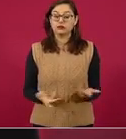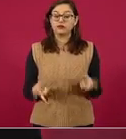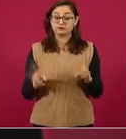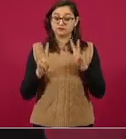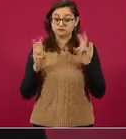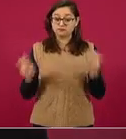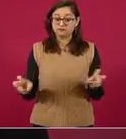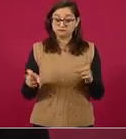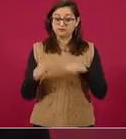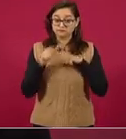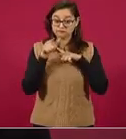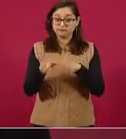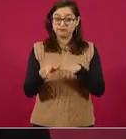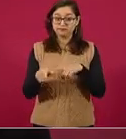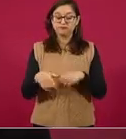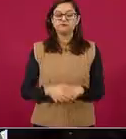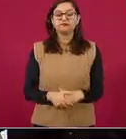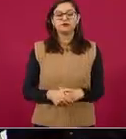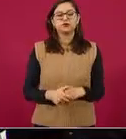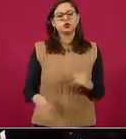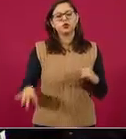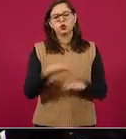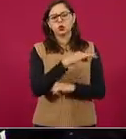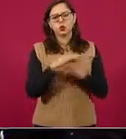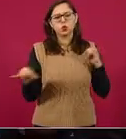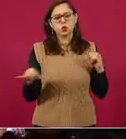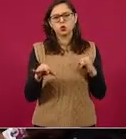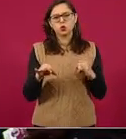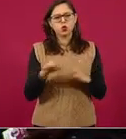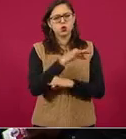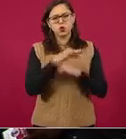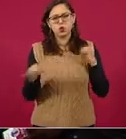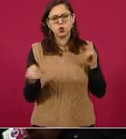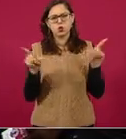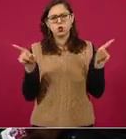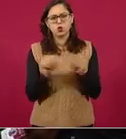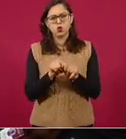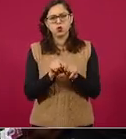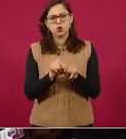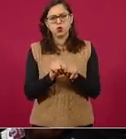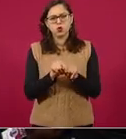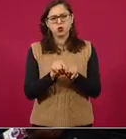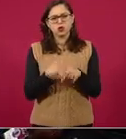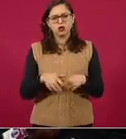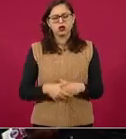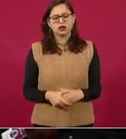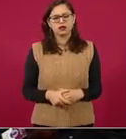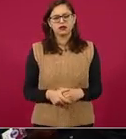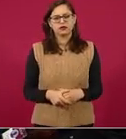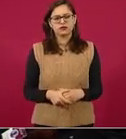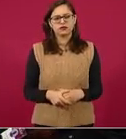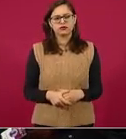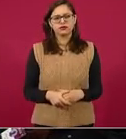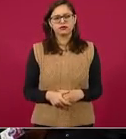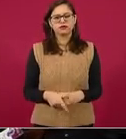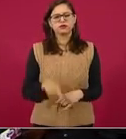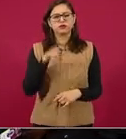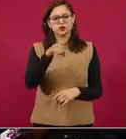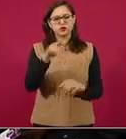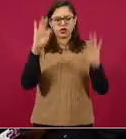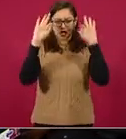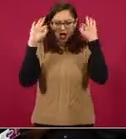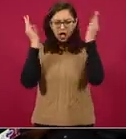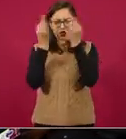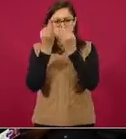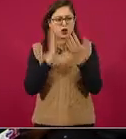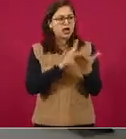asunto. Una última acotación, nada más muy, muy breve, señor. Ya que va a aduanas, si le dan